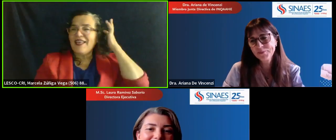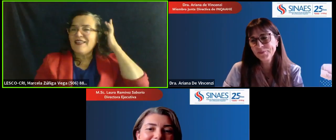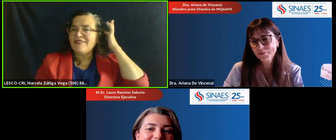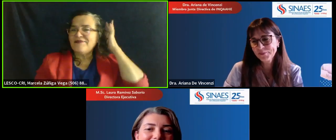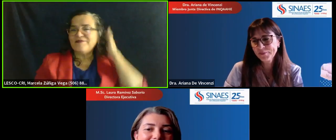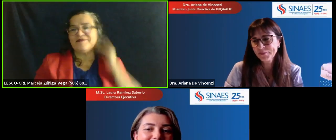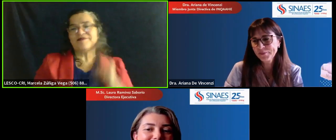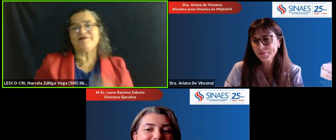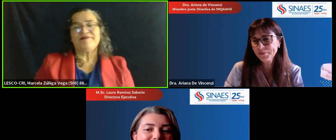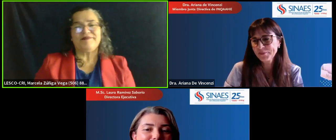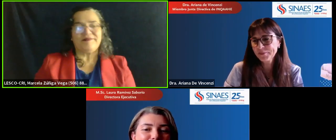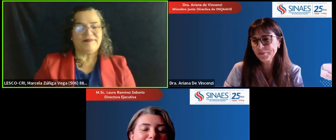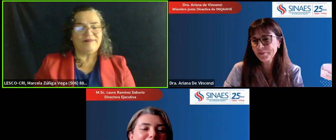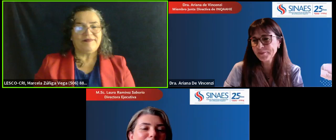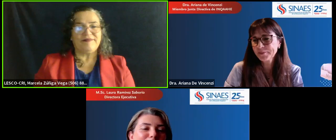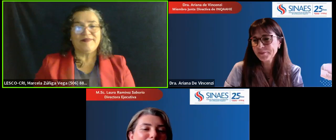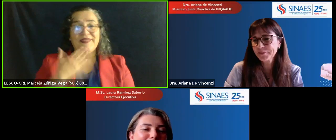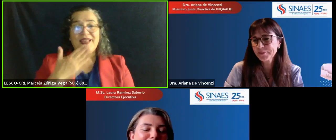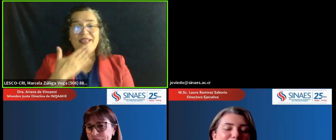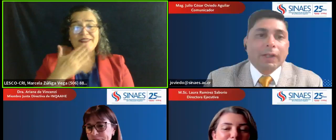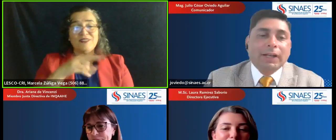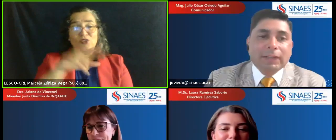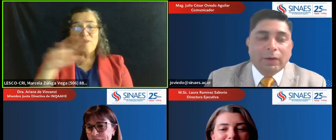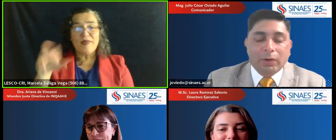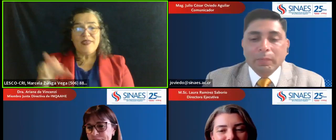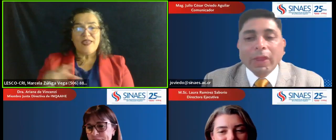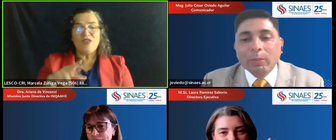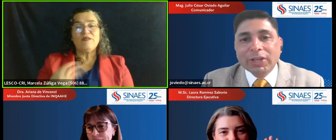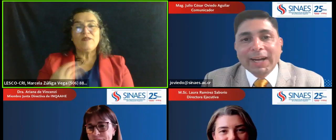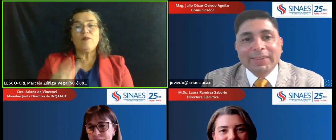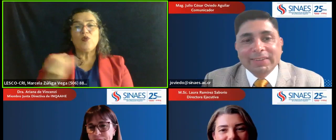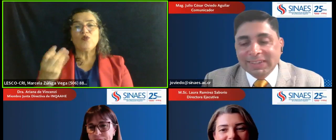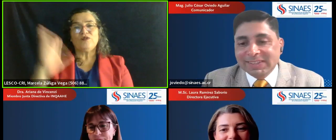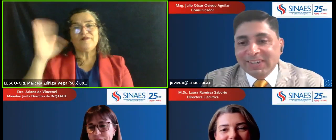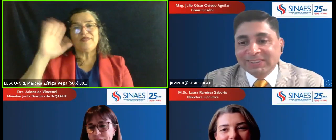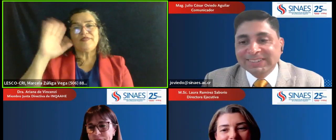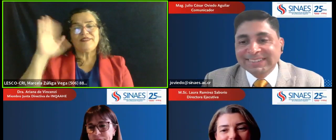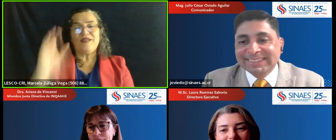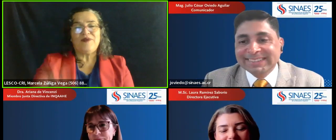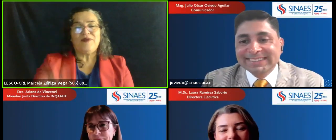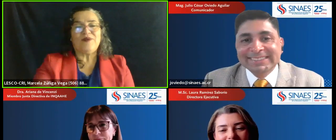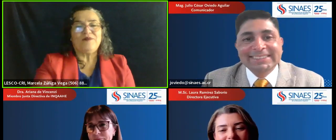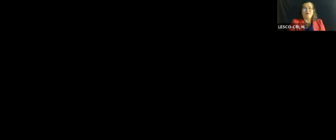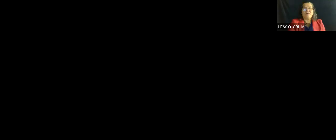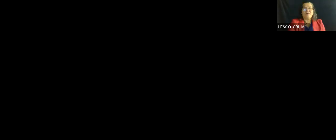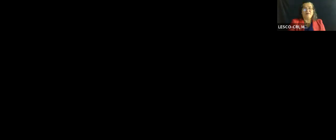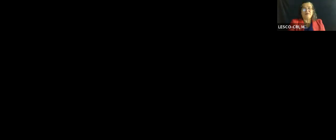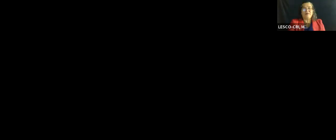Gracias, compañeros de producción. Hasta luego. Muchas gracias. Chao. Chao.